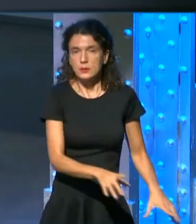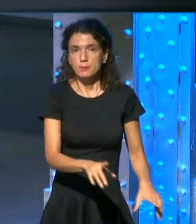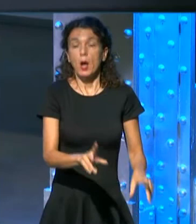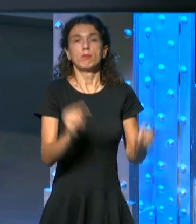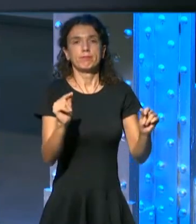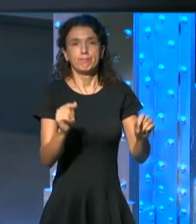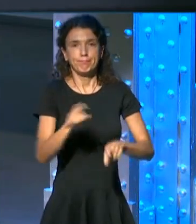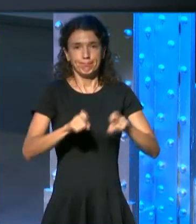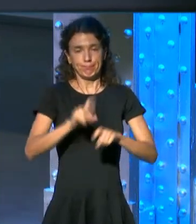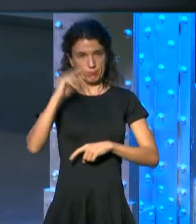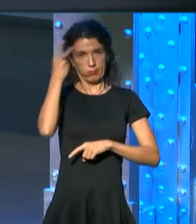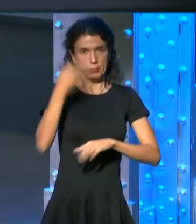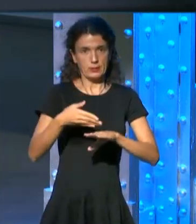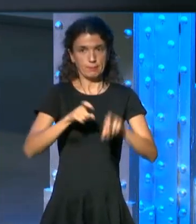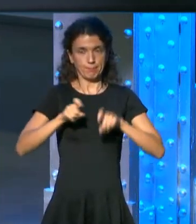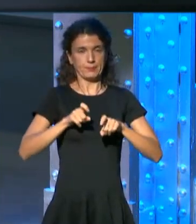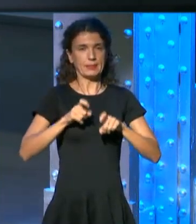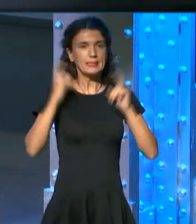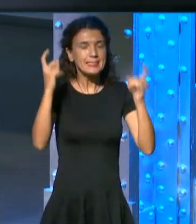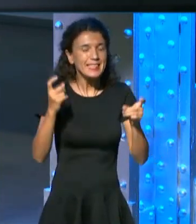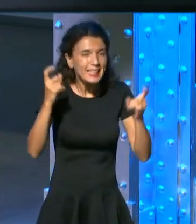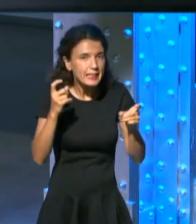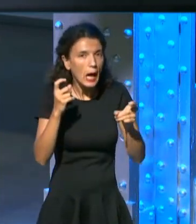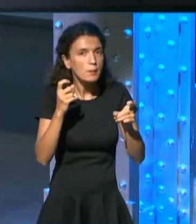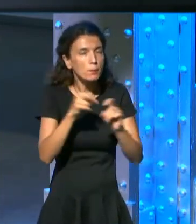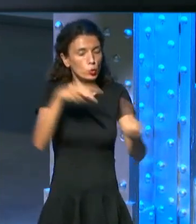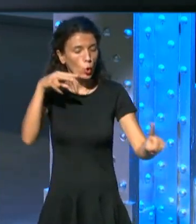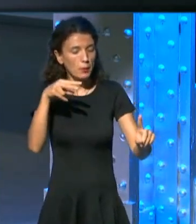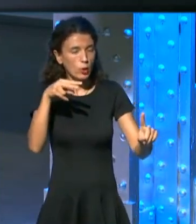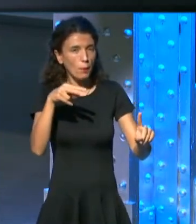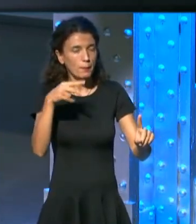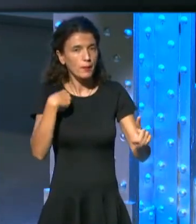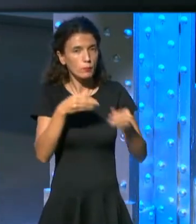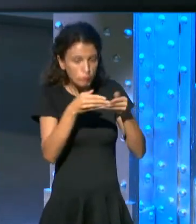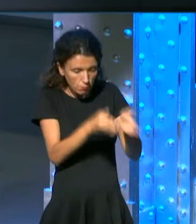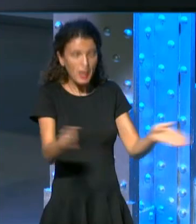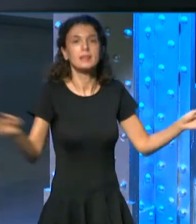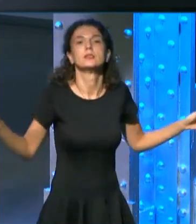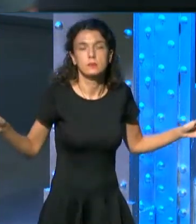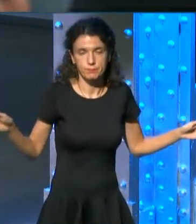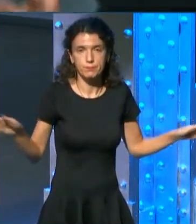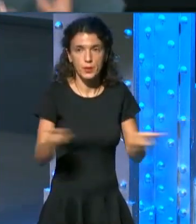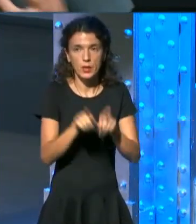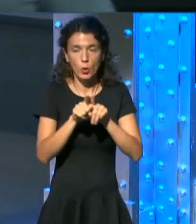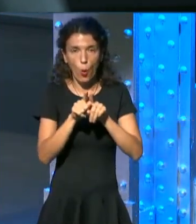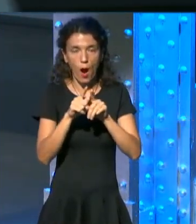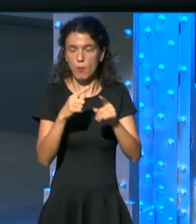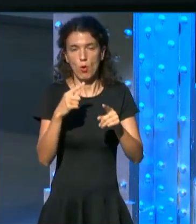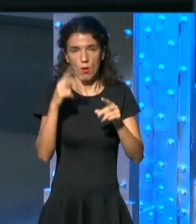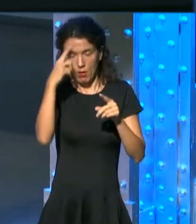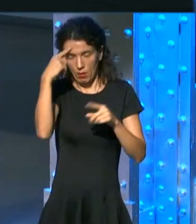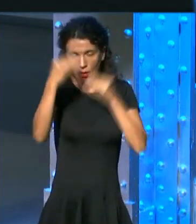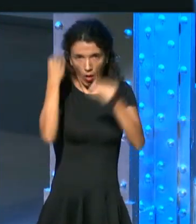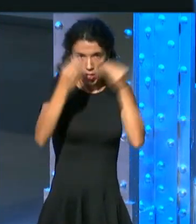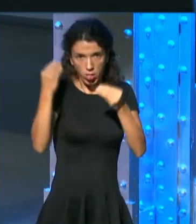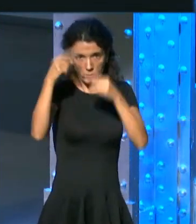¿vale? Vamos a dar un paso atrás, vamos a verlo con perspectiva, vamos a salirnos del ojo del huracán, ¿no? Entonces empecé